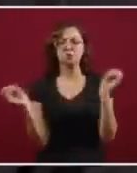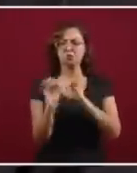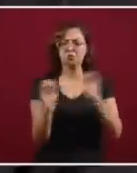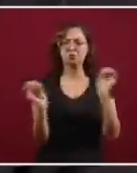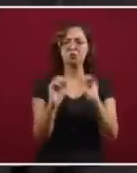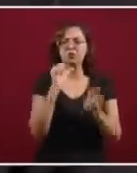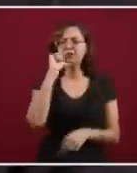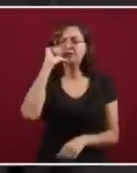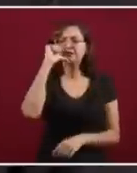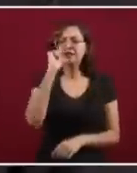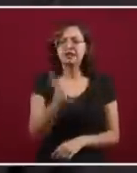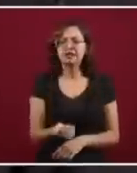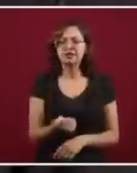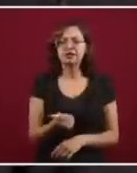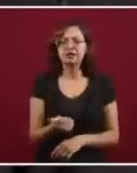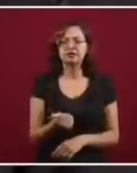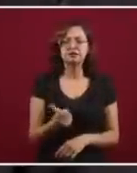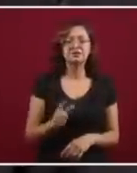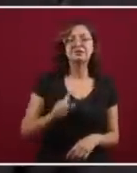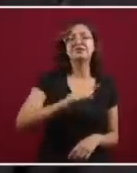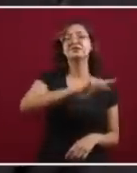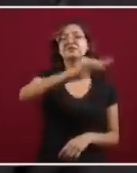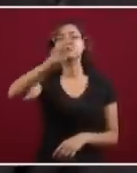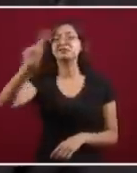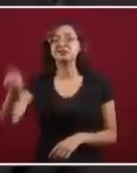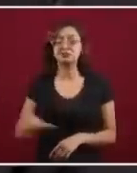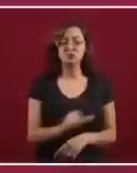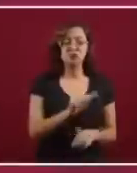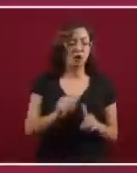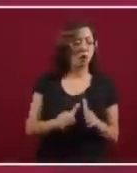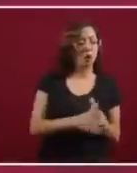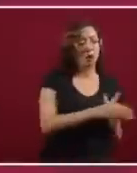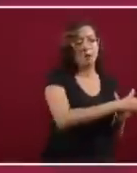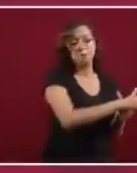de eso creció